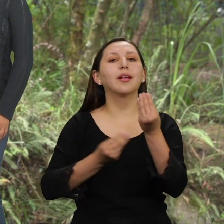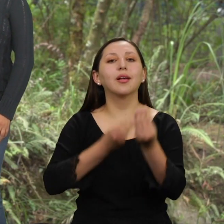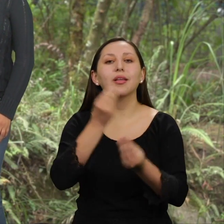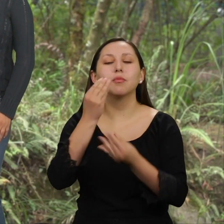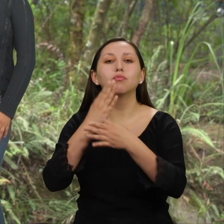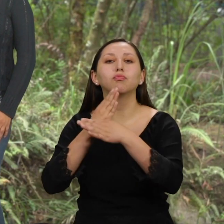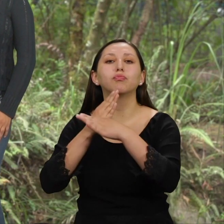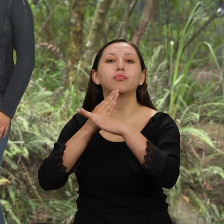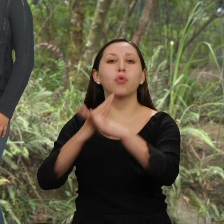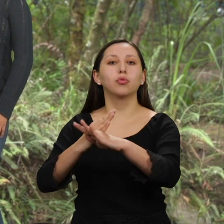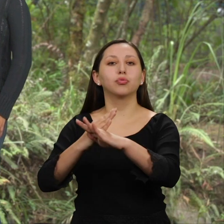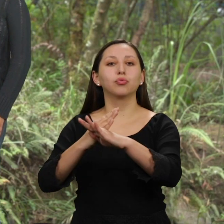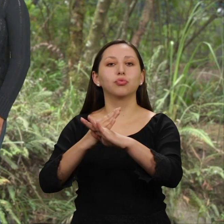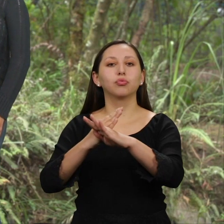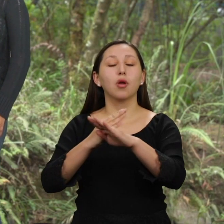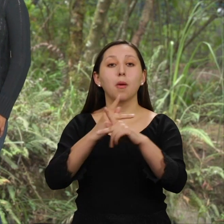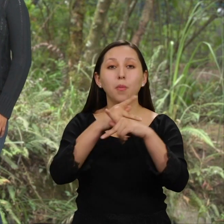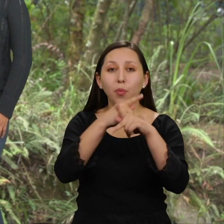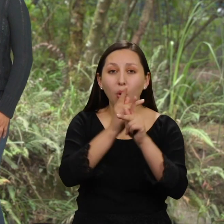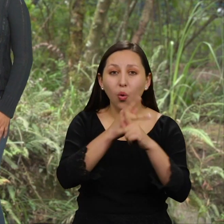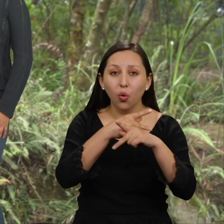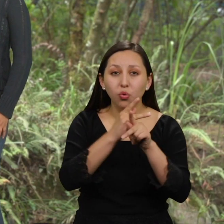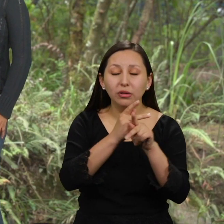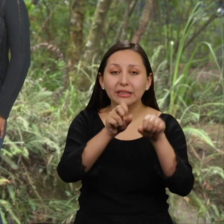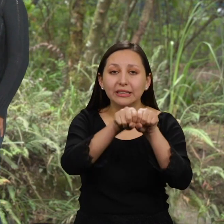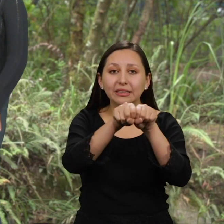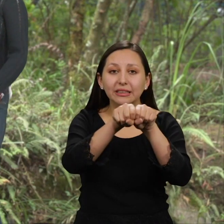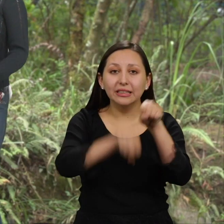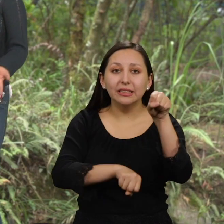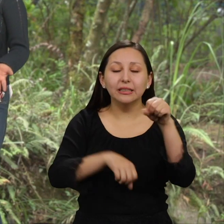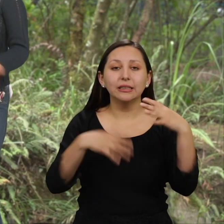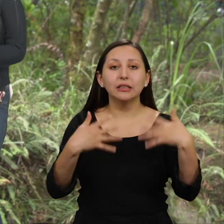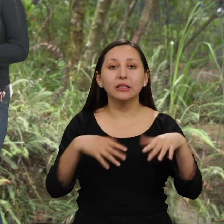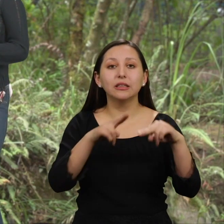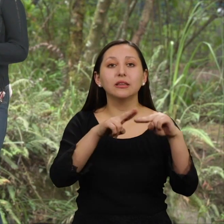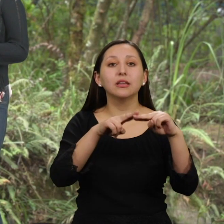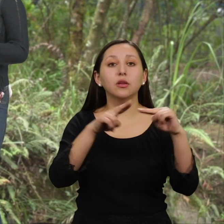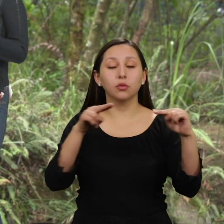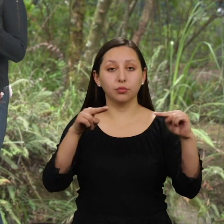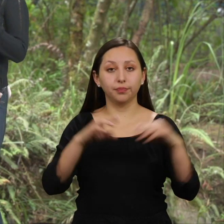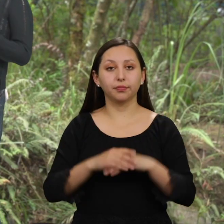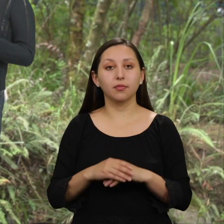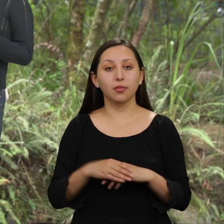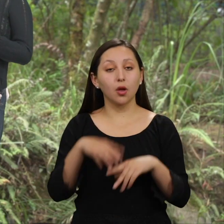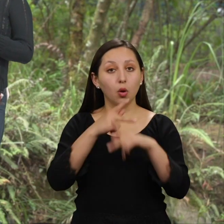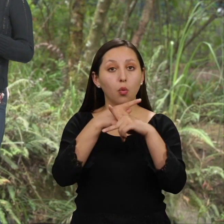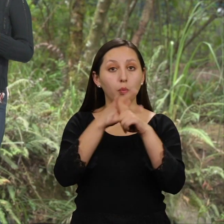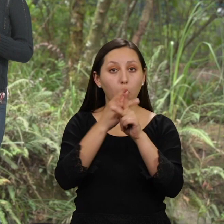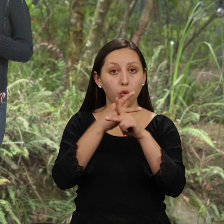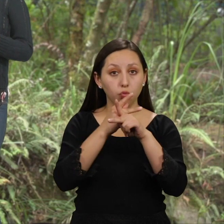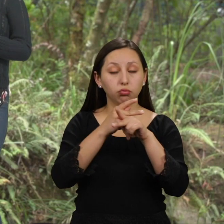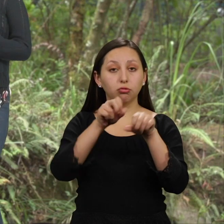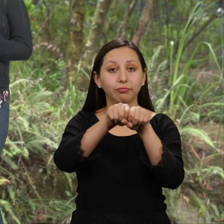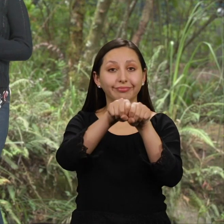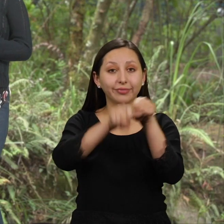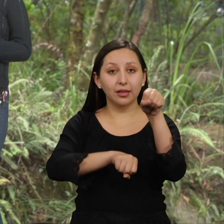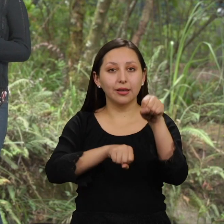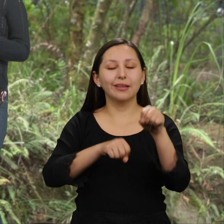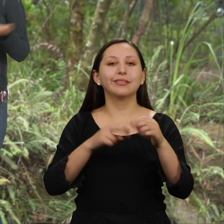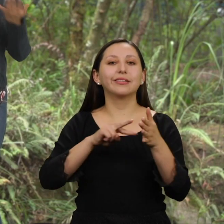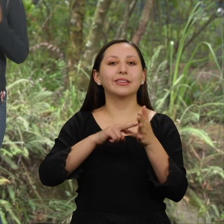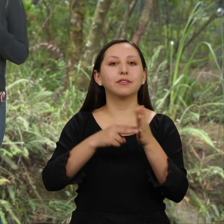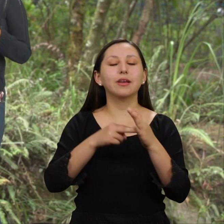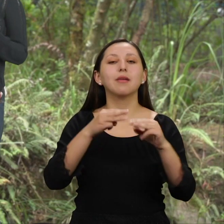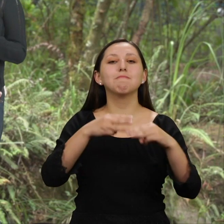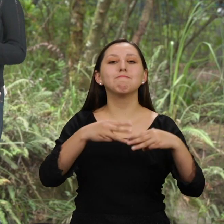combatir a los productos no biodegradables? Bueno, te cuento que los productos no biodegradables son materiales